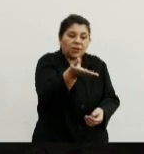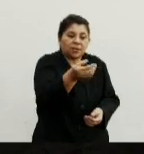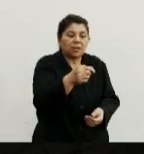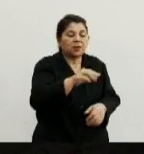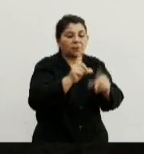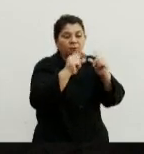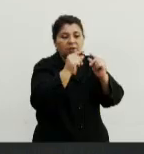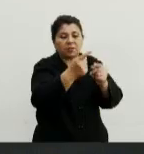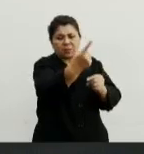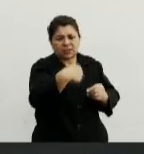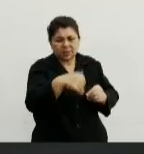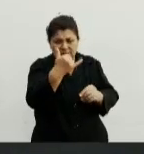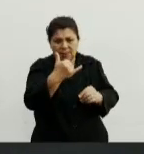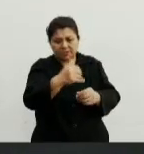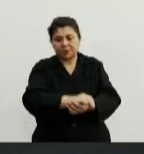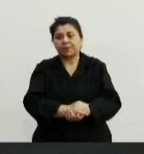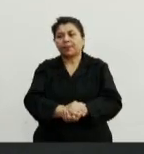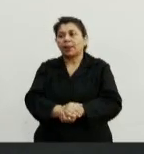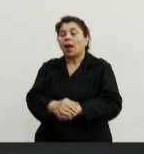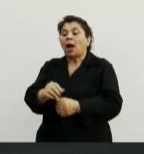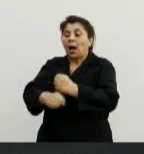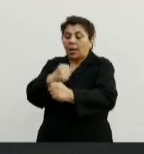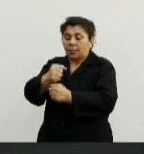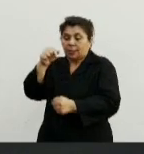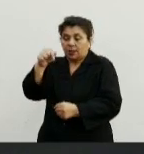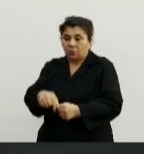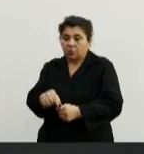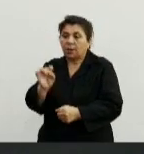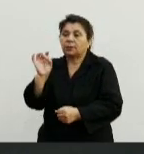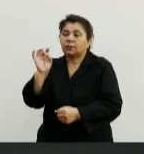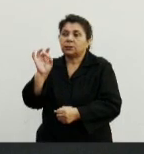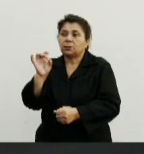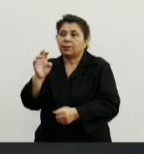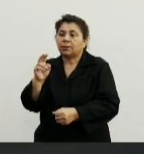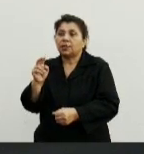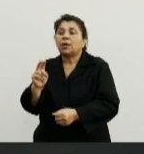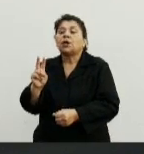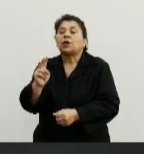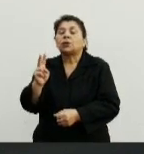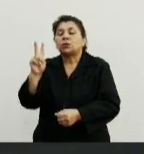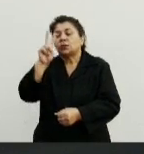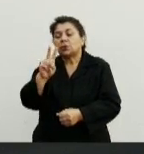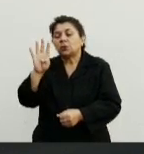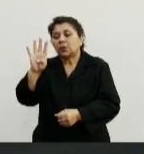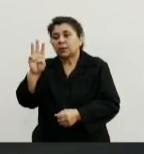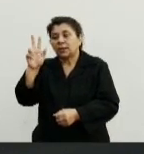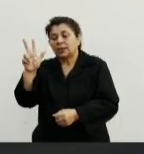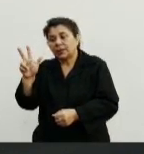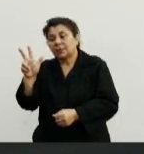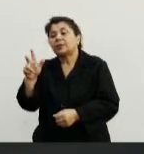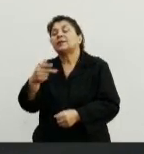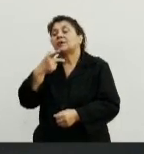regresos a nosotros la calidad de la fecha hemos logrado repatriar 243 sanjuaninos que estaban en el